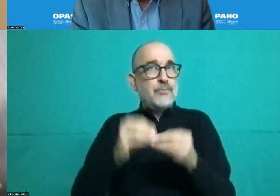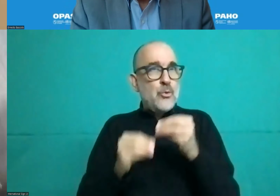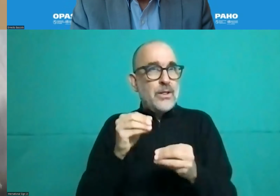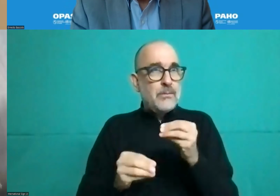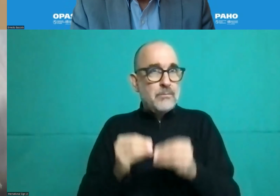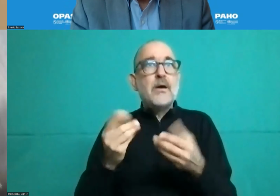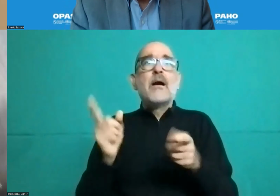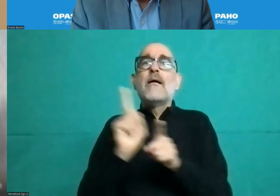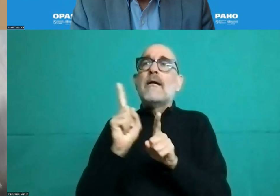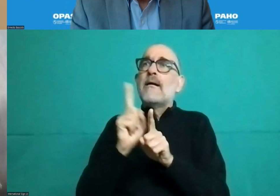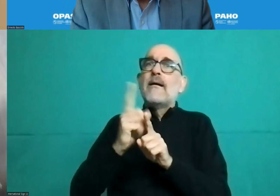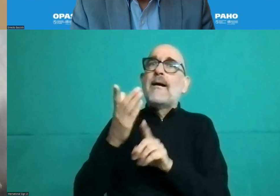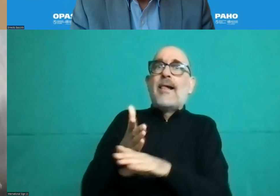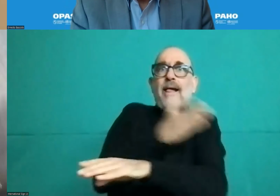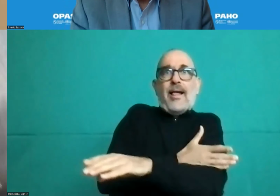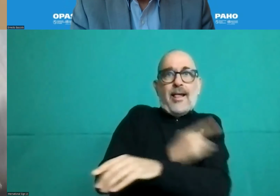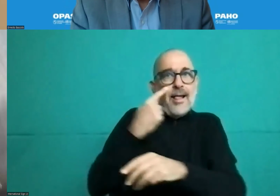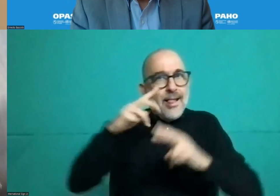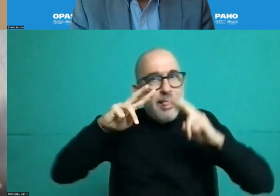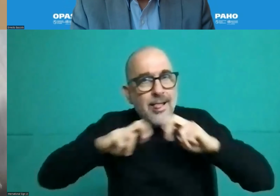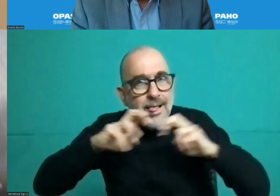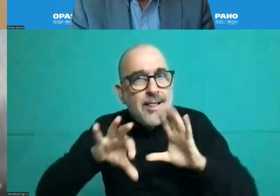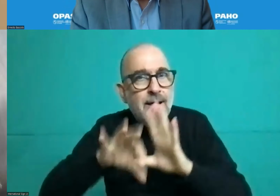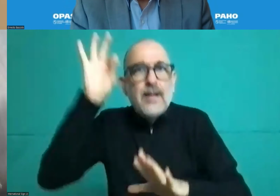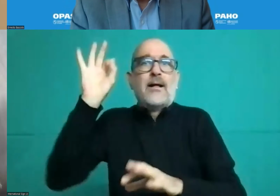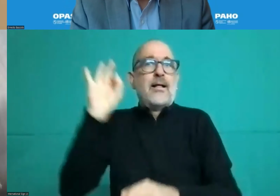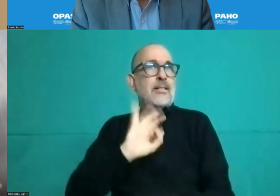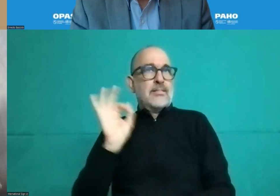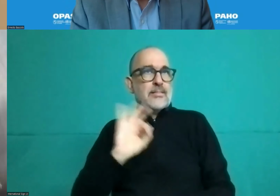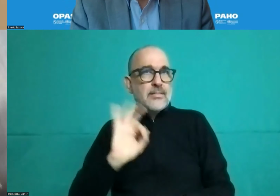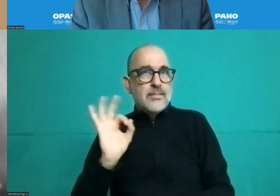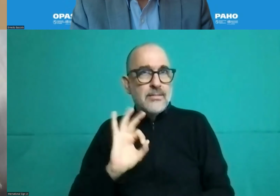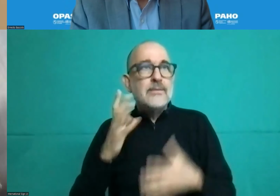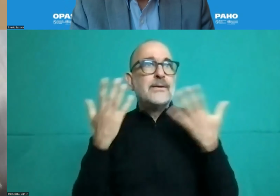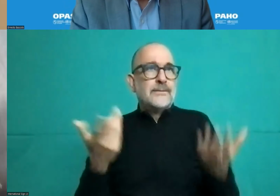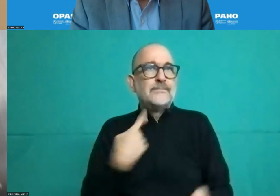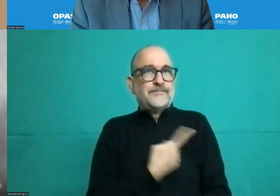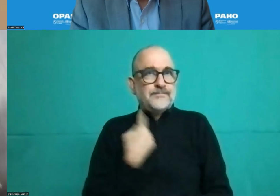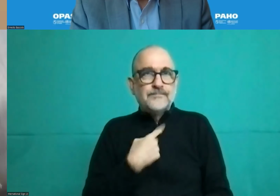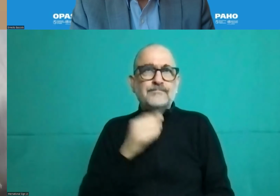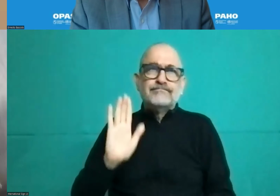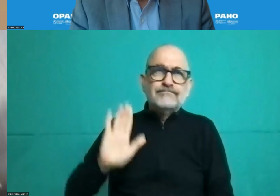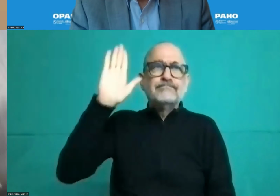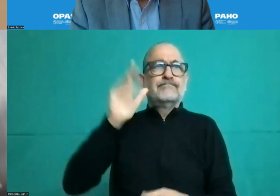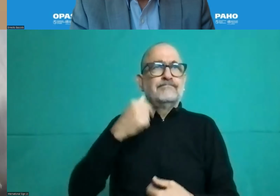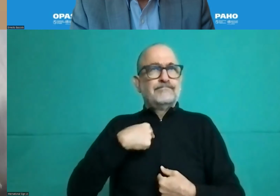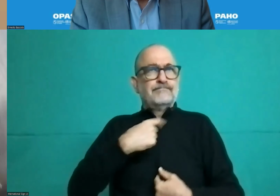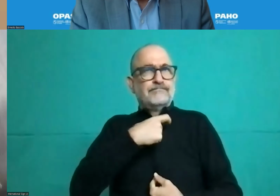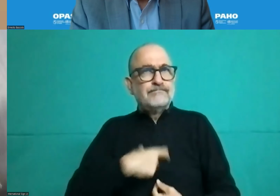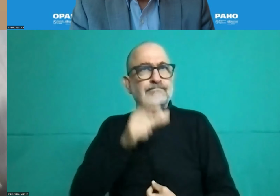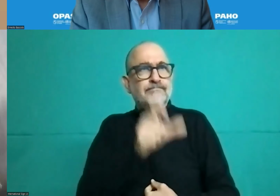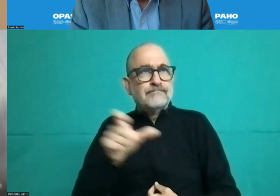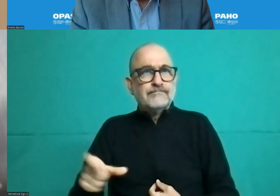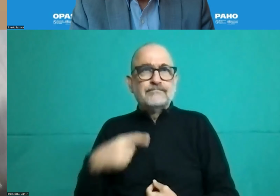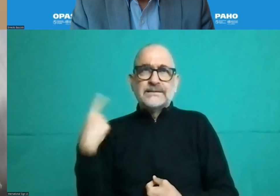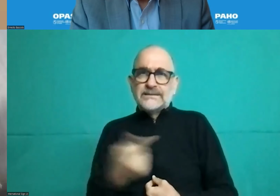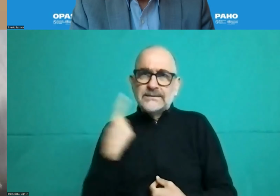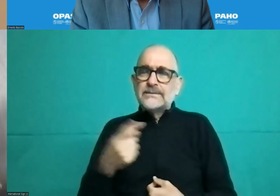me escuchó de este error. Y por tanto, mi diagnóstico fue equivocado,